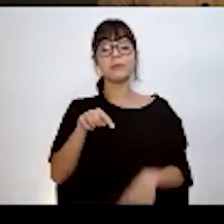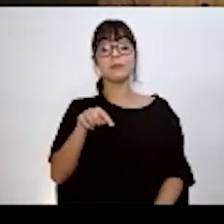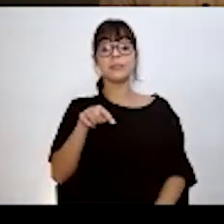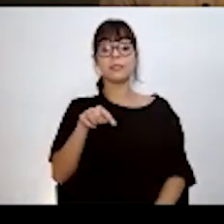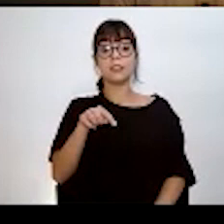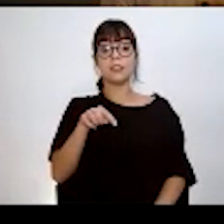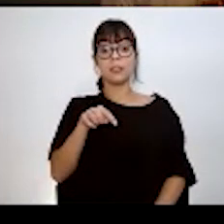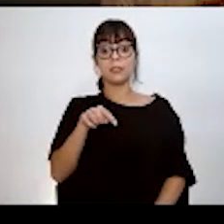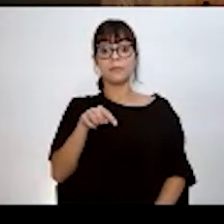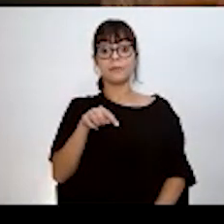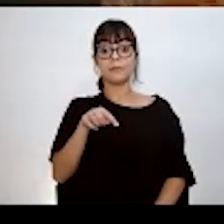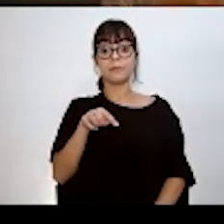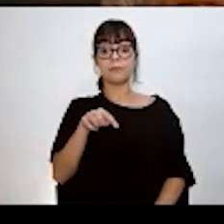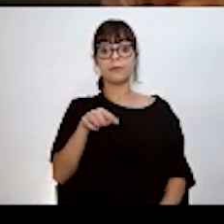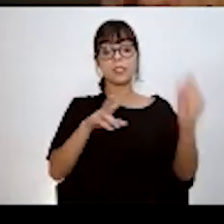súbita. De forma súbita